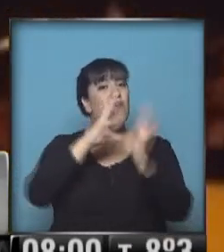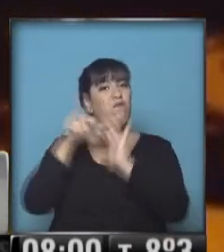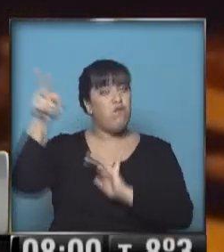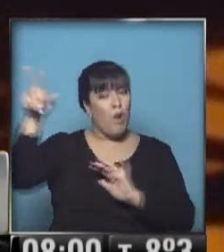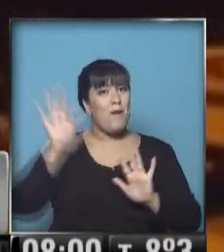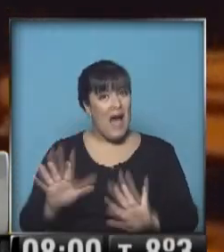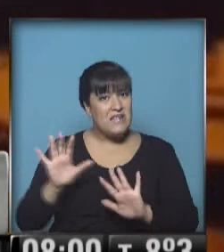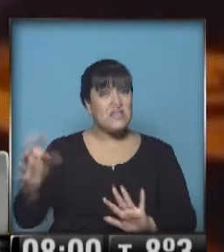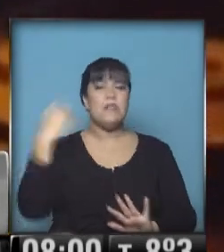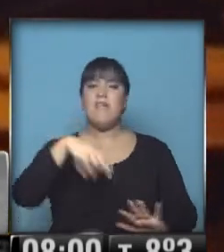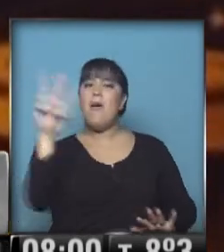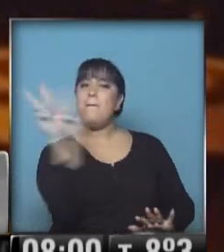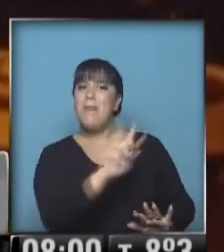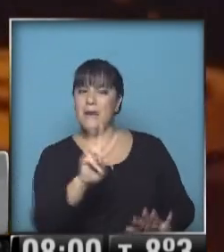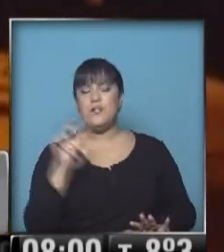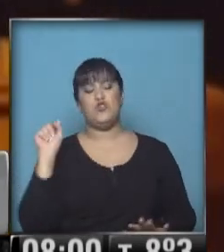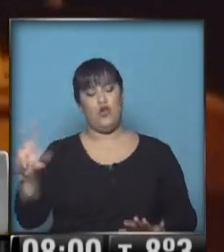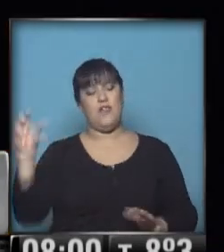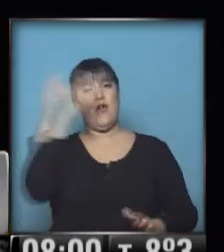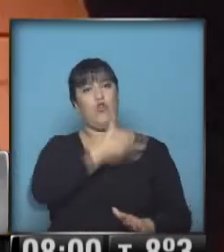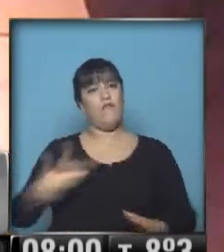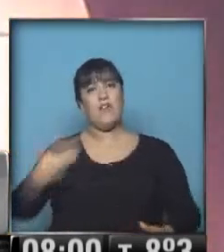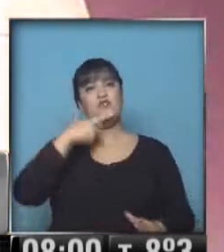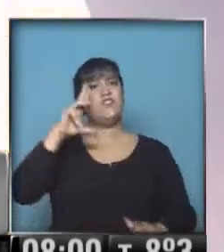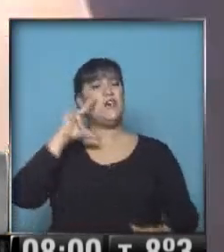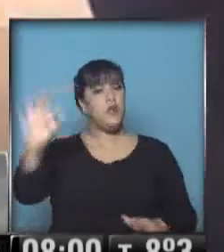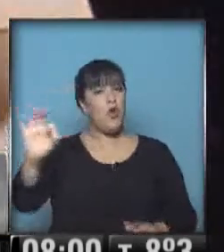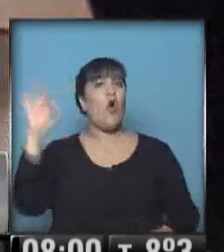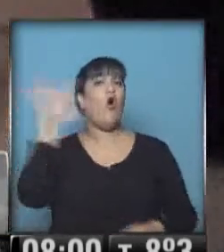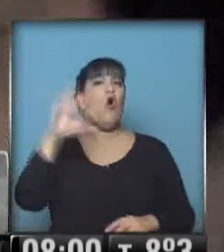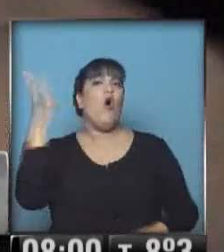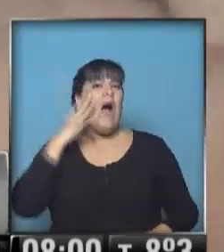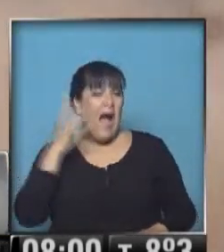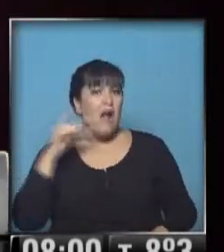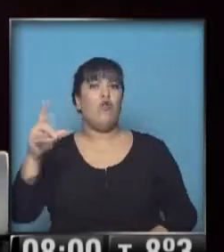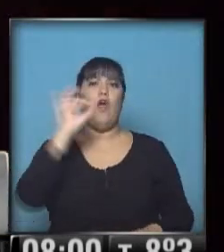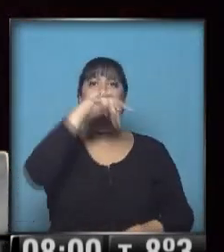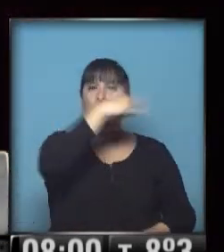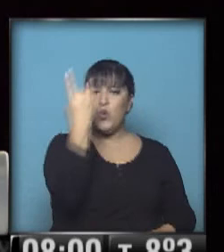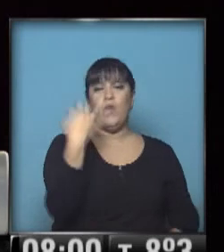tener el permiso del gobierno sirio o un mandato del Consejo de Seguridad de la ONU.